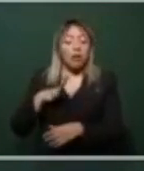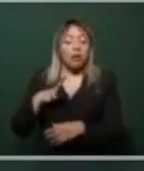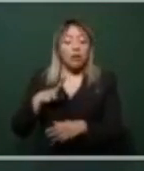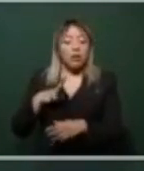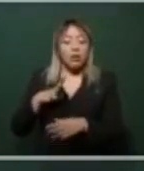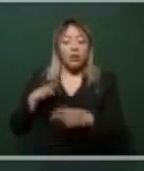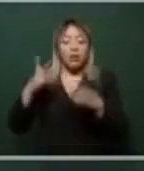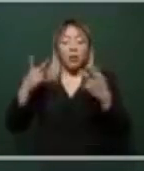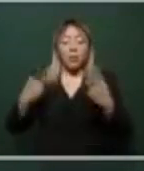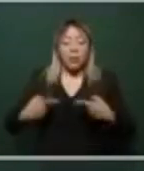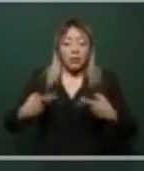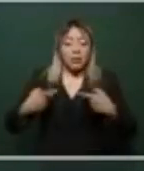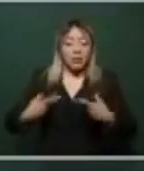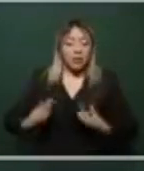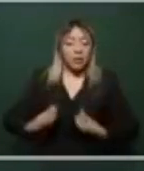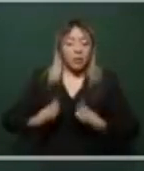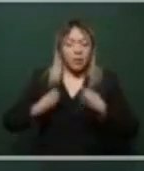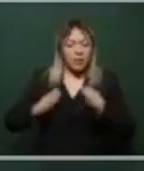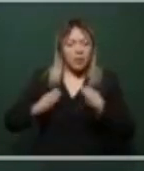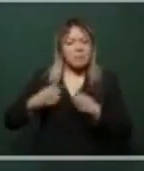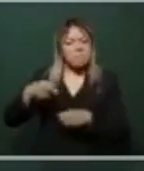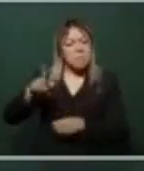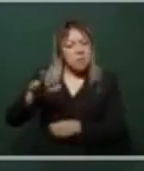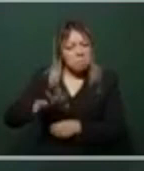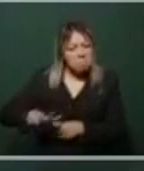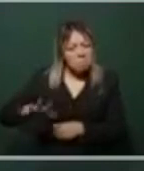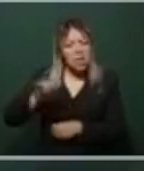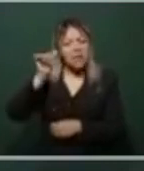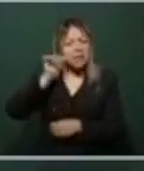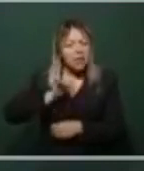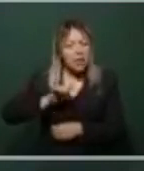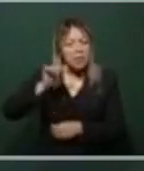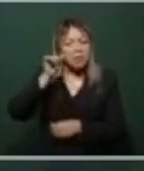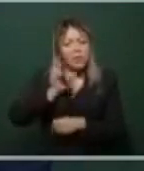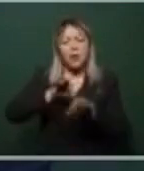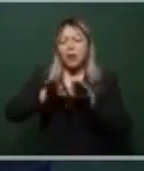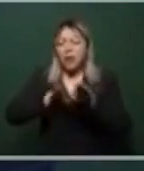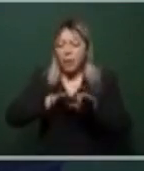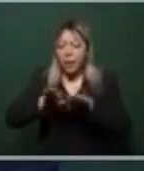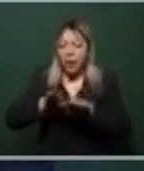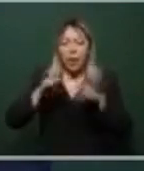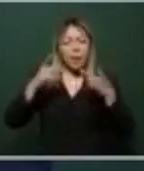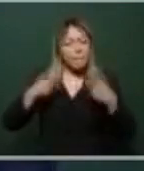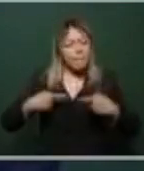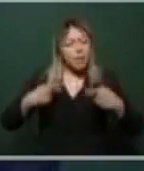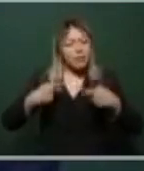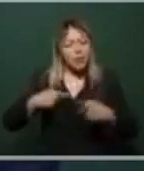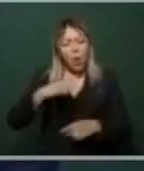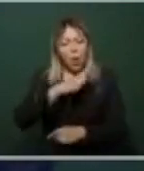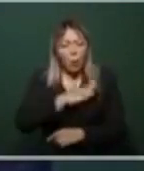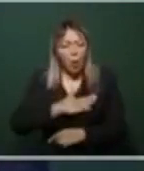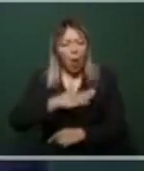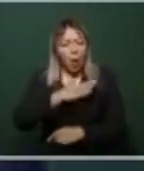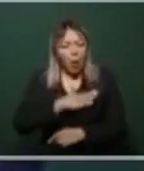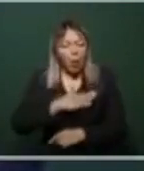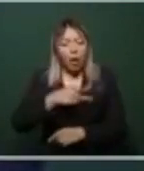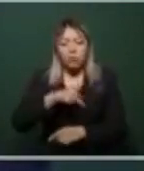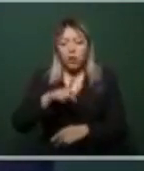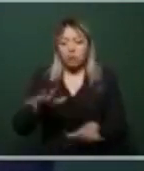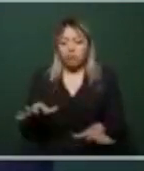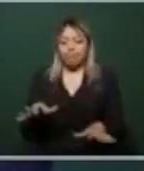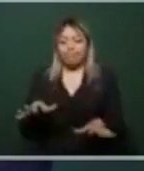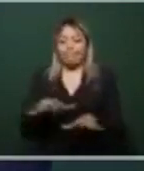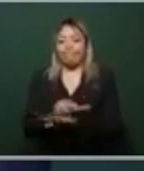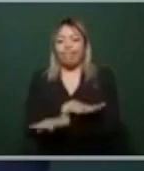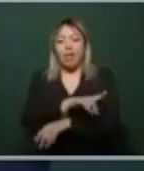sus habitantes, de trabajo, gente buena, y de repente